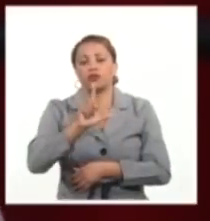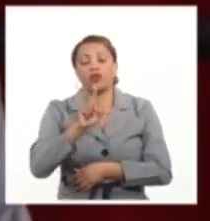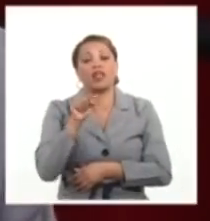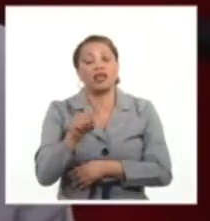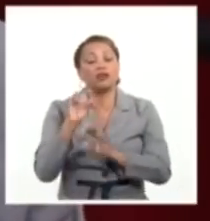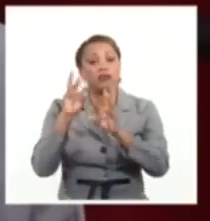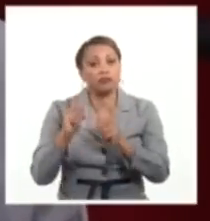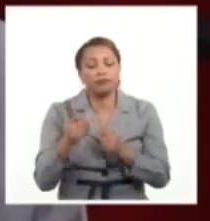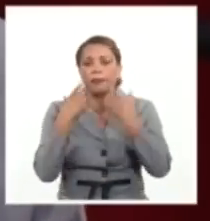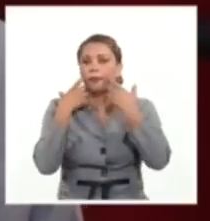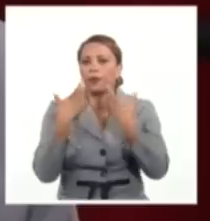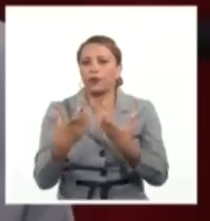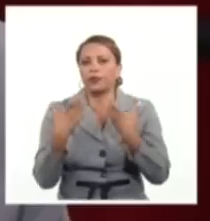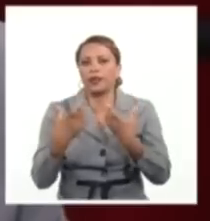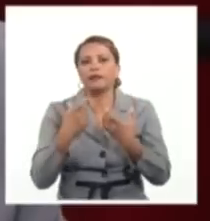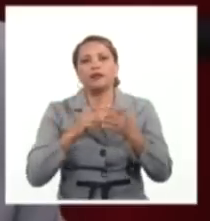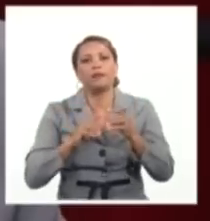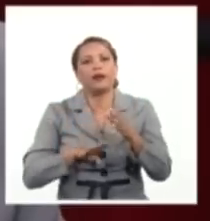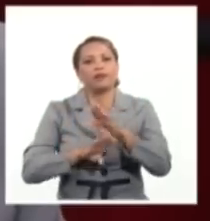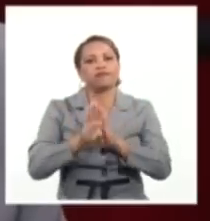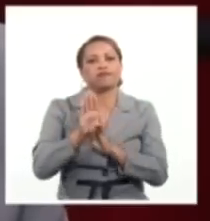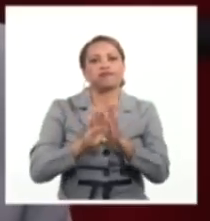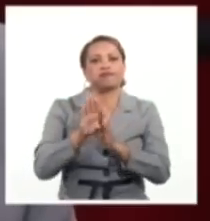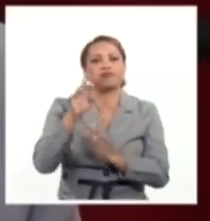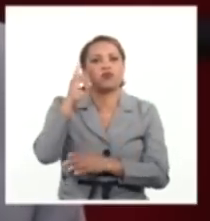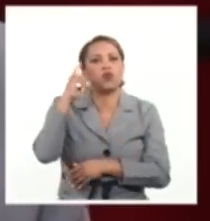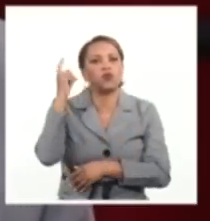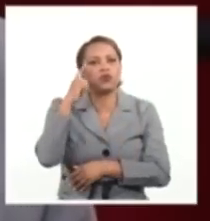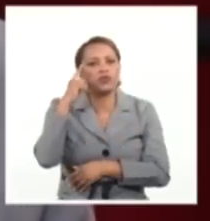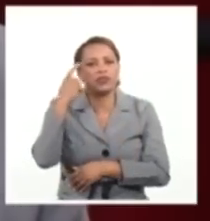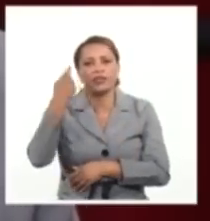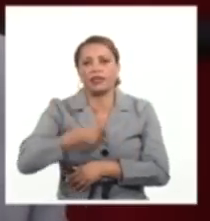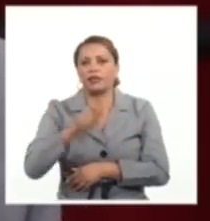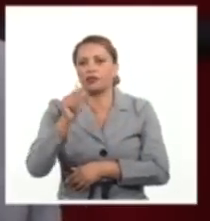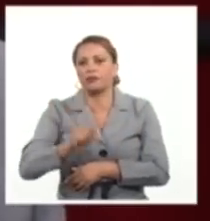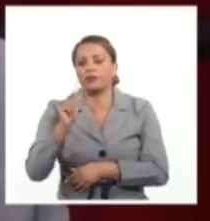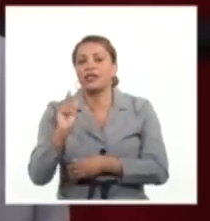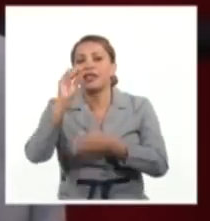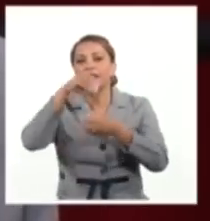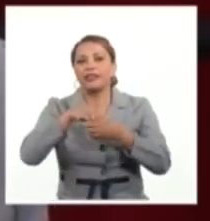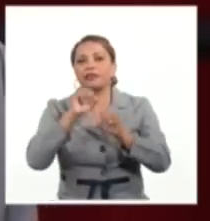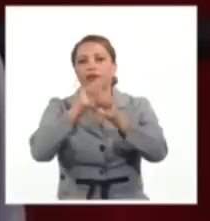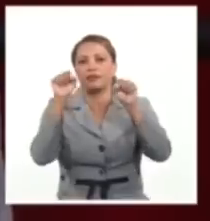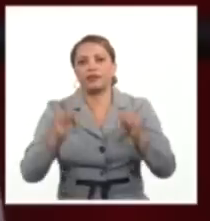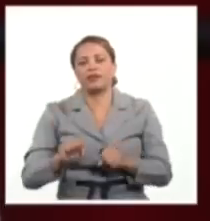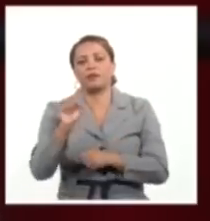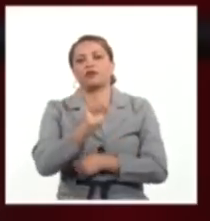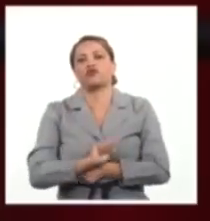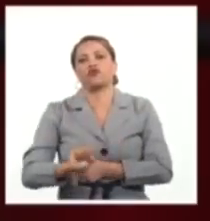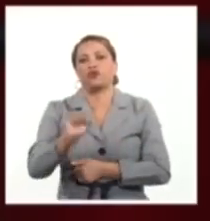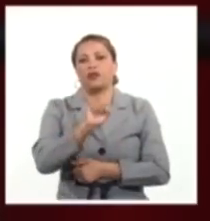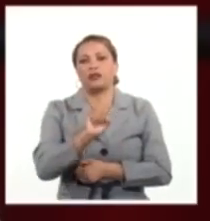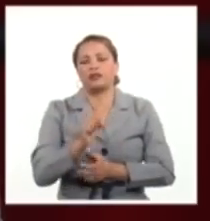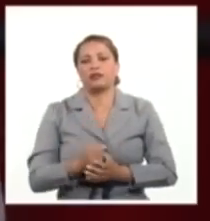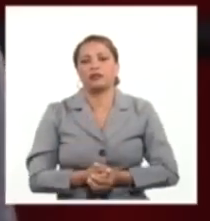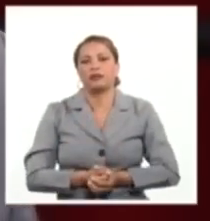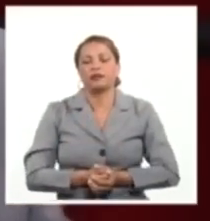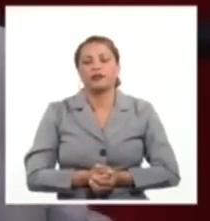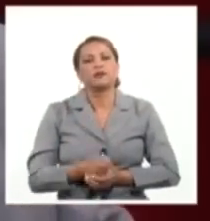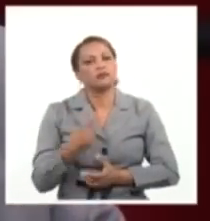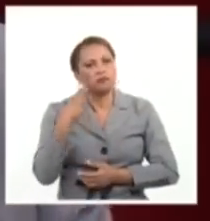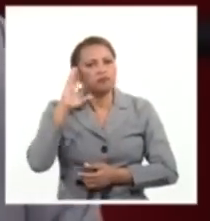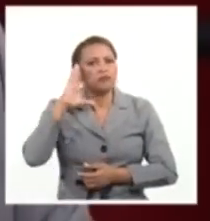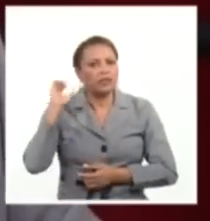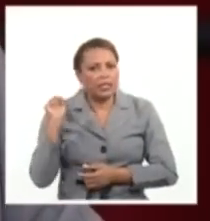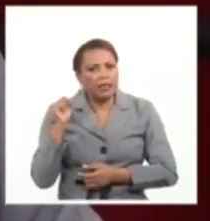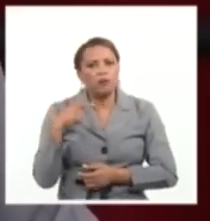resultan indispensables para formar conciencia en derechos humanos dentro del sistema socialista. Entendemos